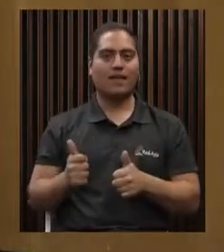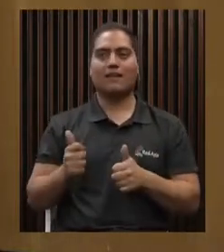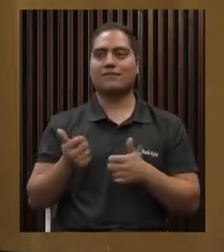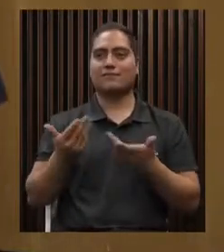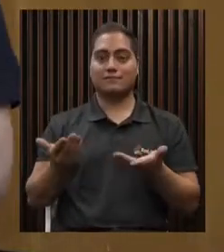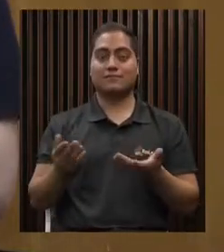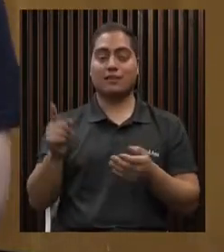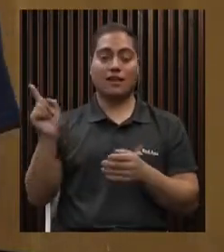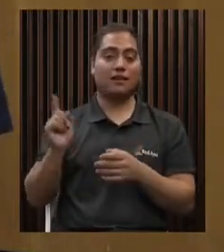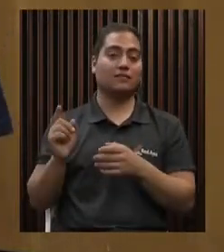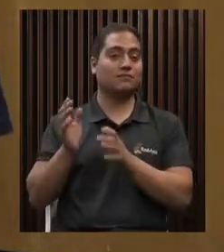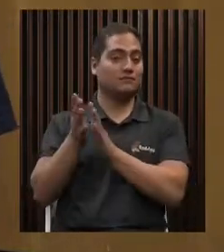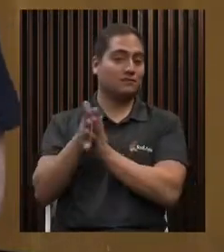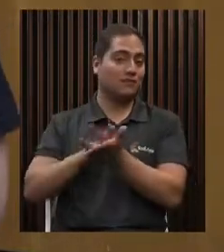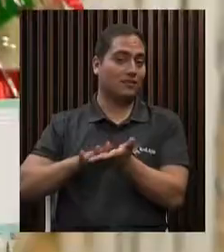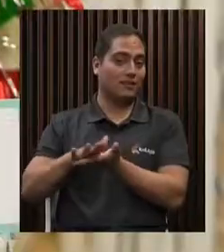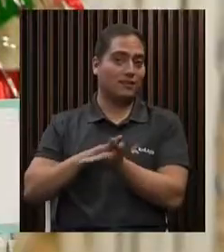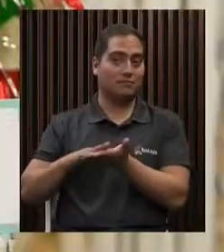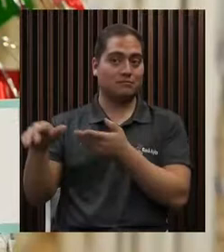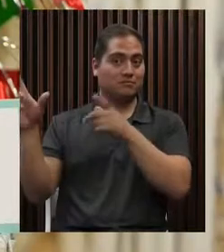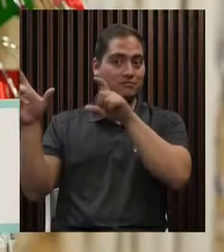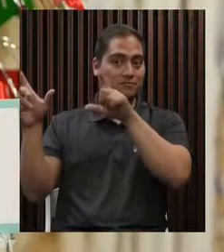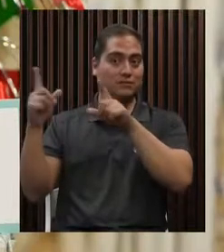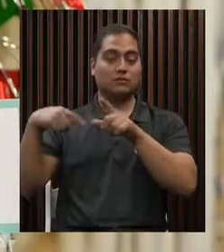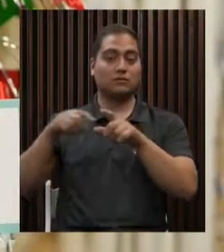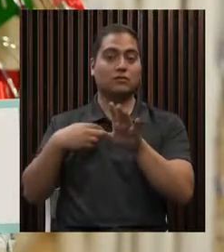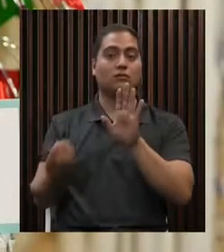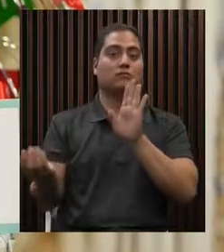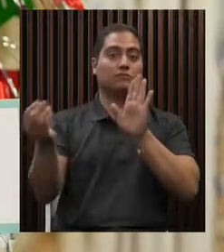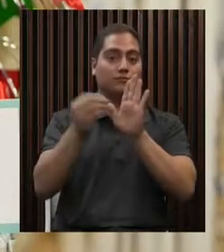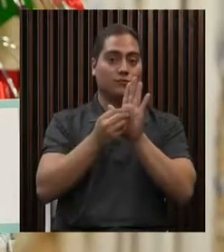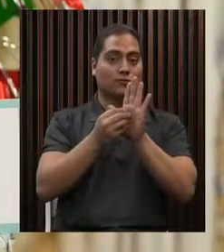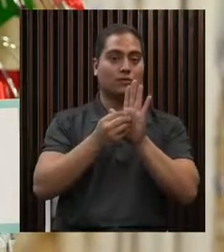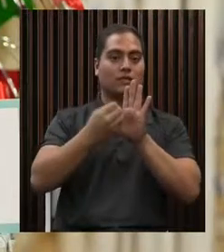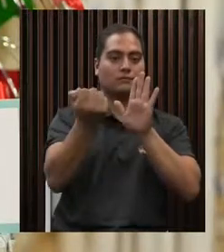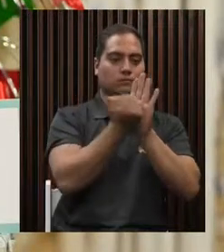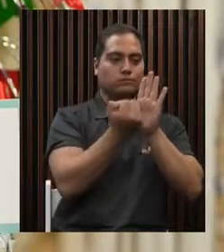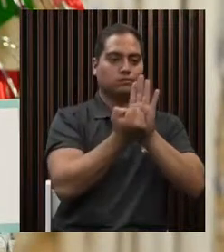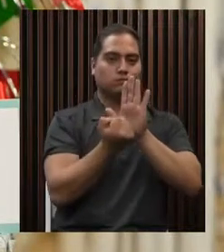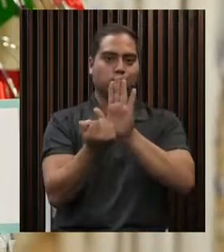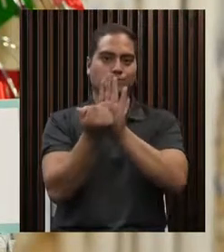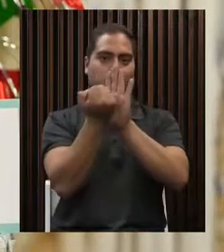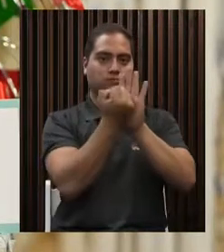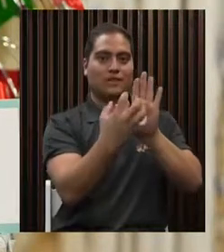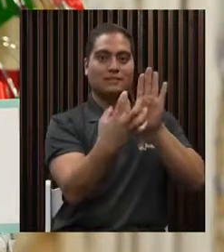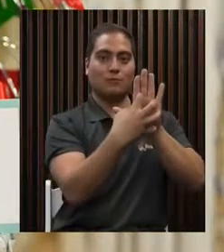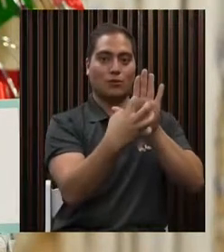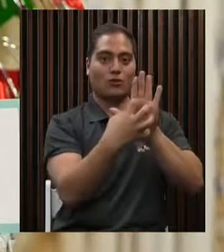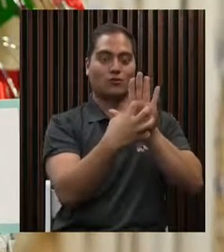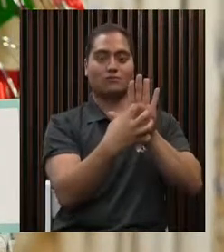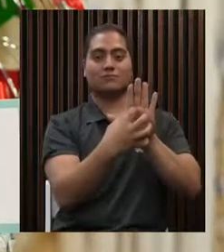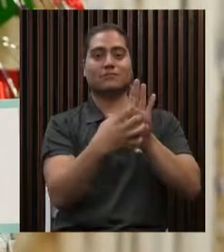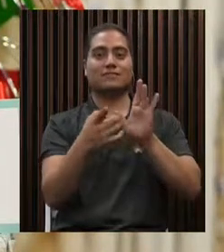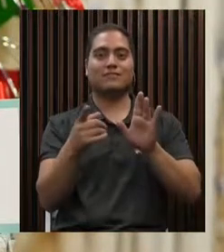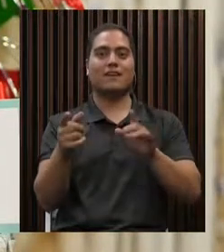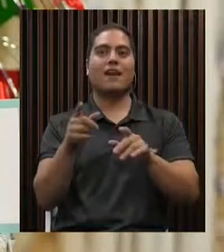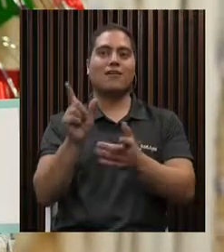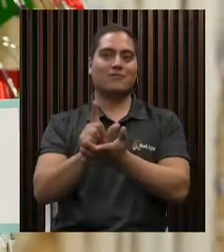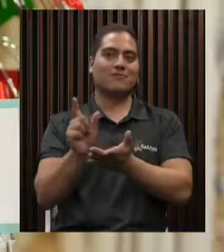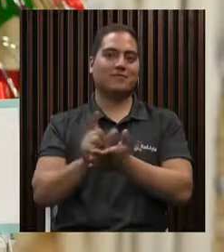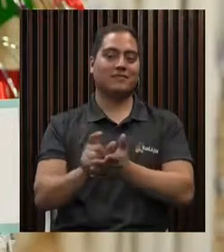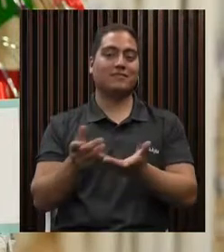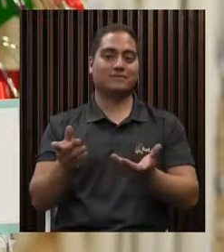es un ejemplo de cómo agregamos símbolos a un área para de esa forma